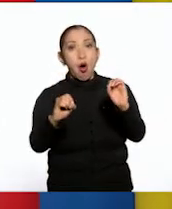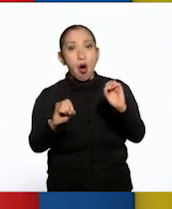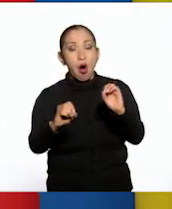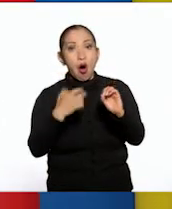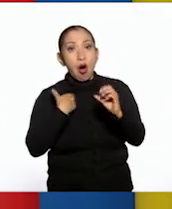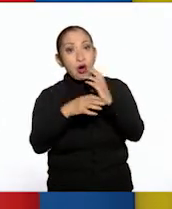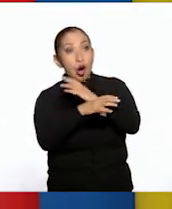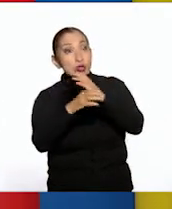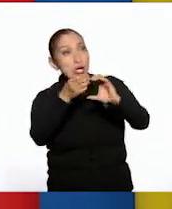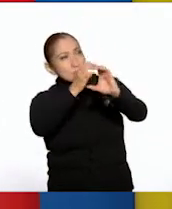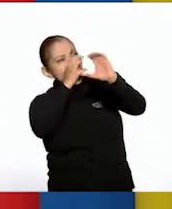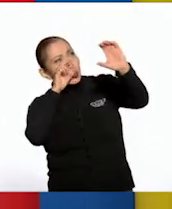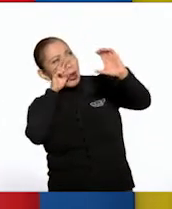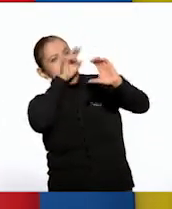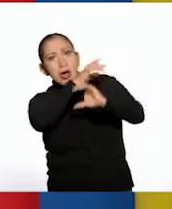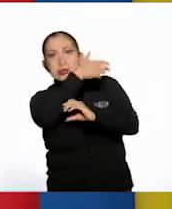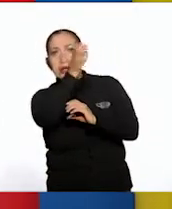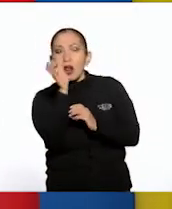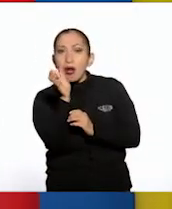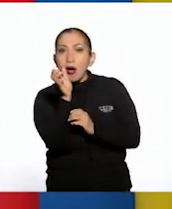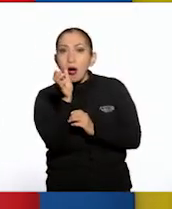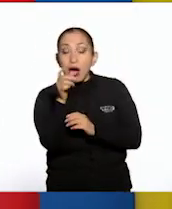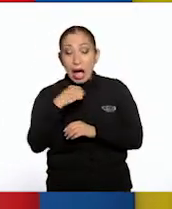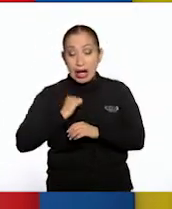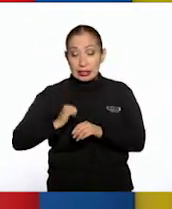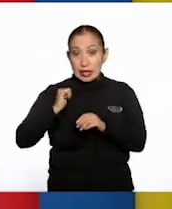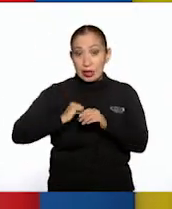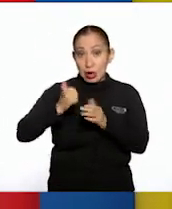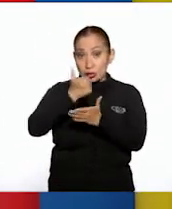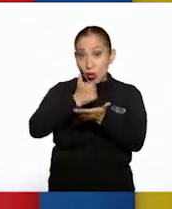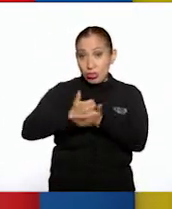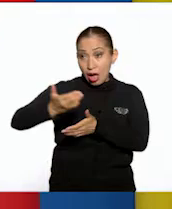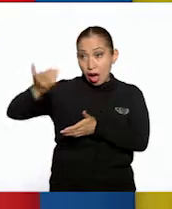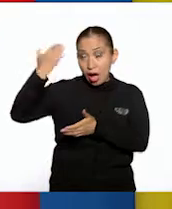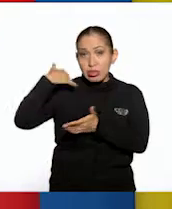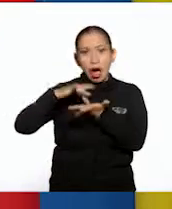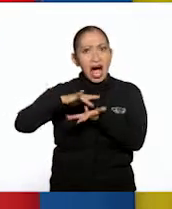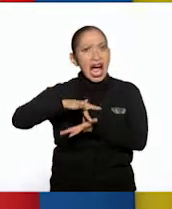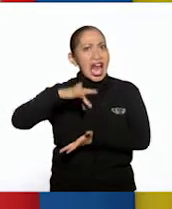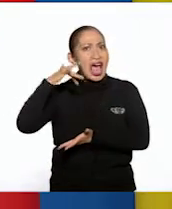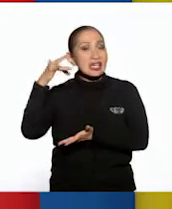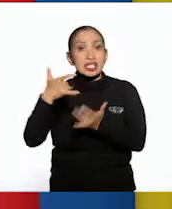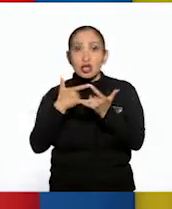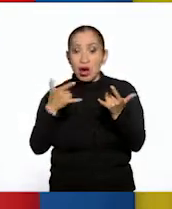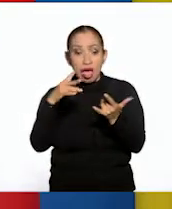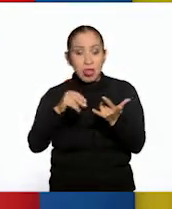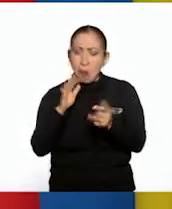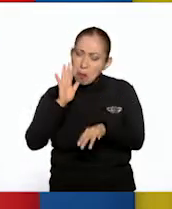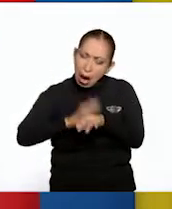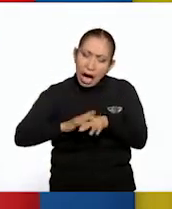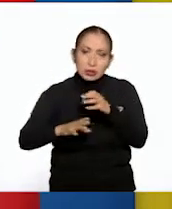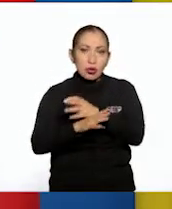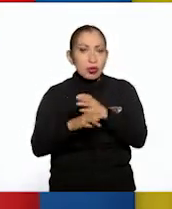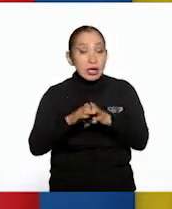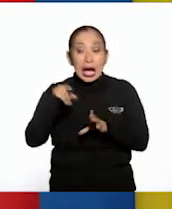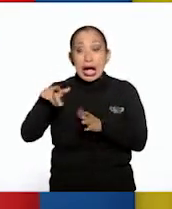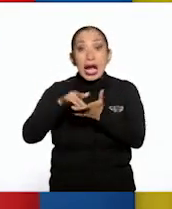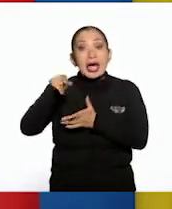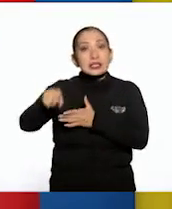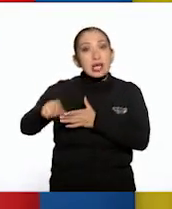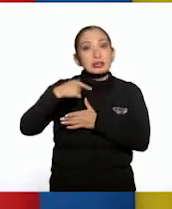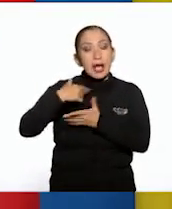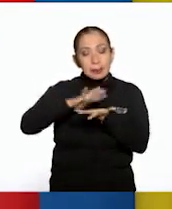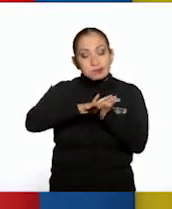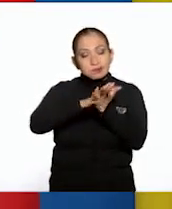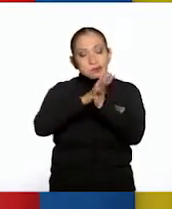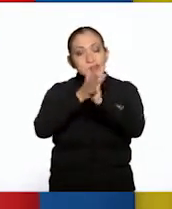de observación astronómica. A las civilizaciones de la antigüedad les debemos más que solo historia. Gracias a ellas se han